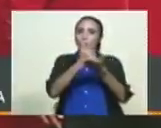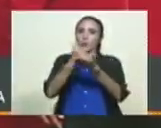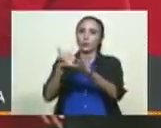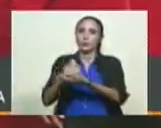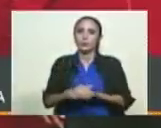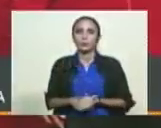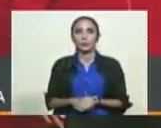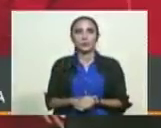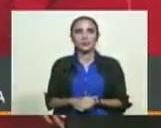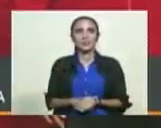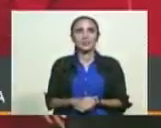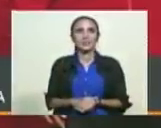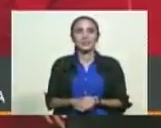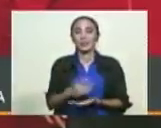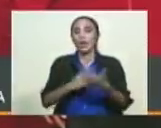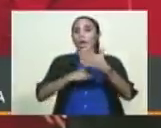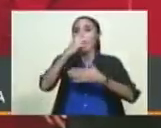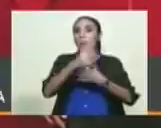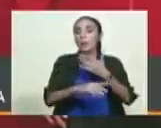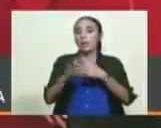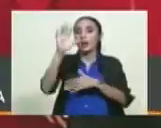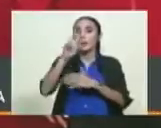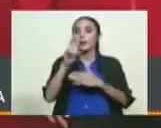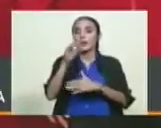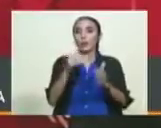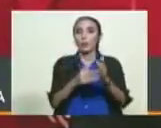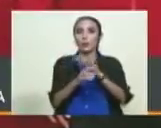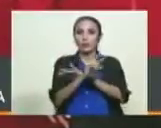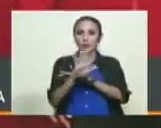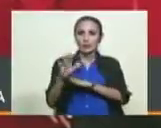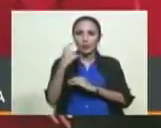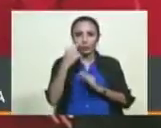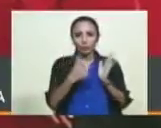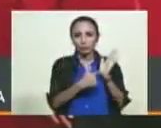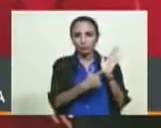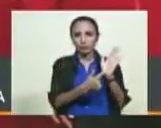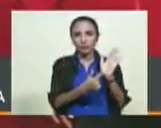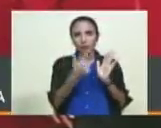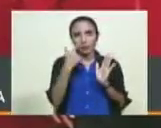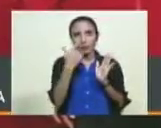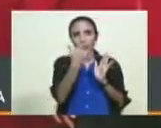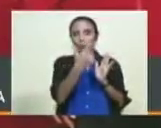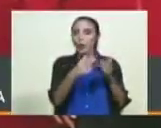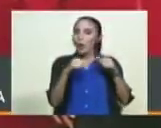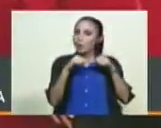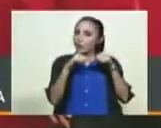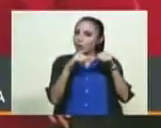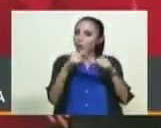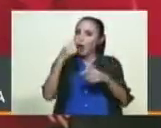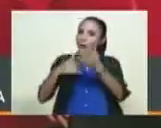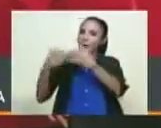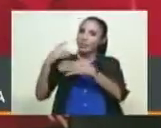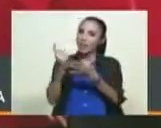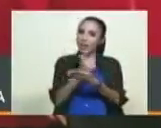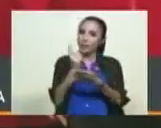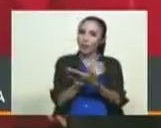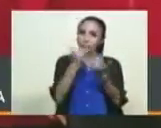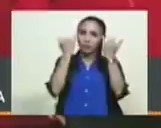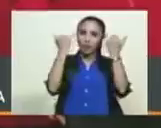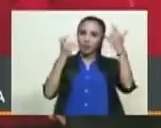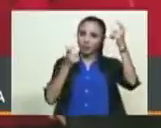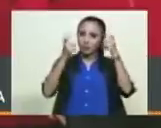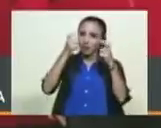Es el plan de la patria 2025, que es la continuación del plan de la